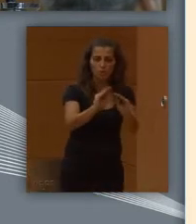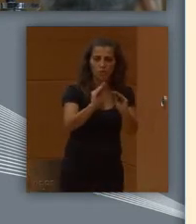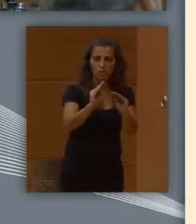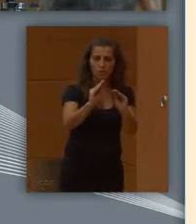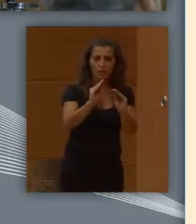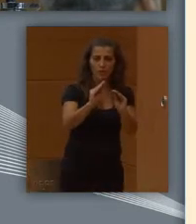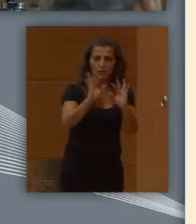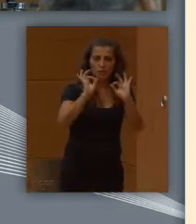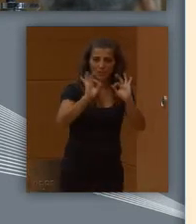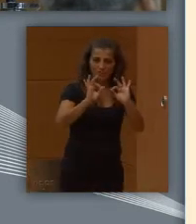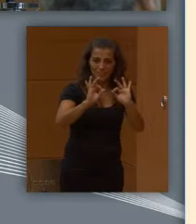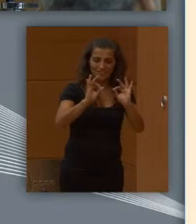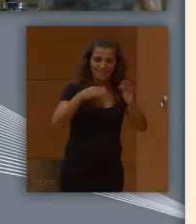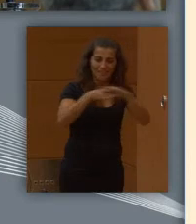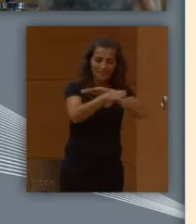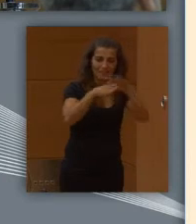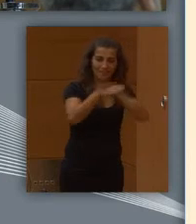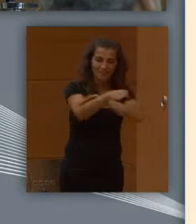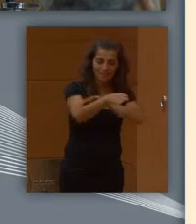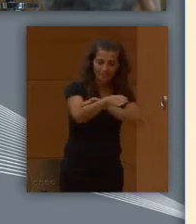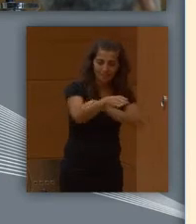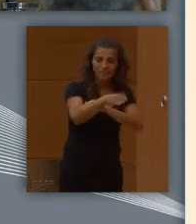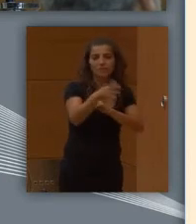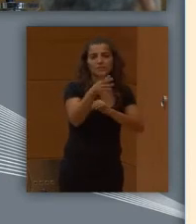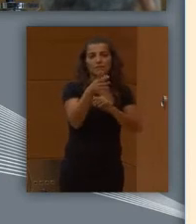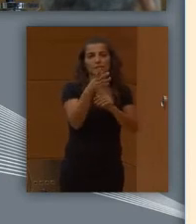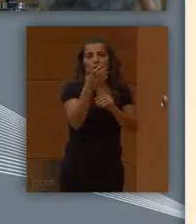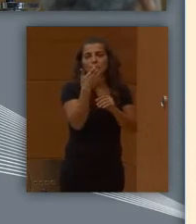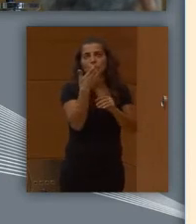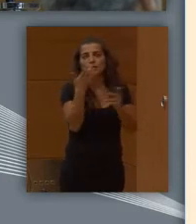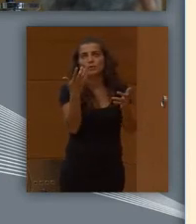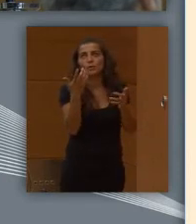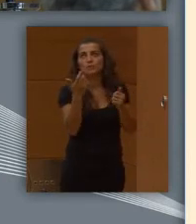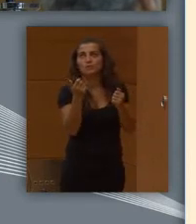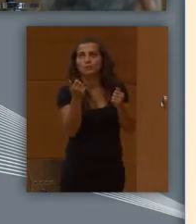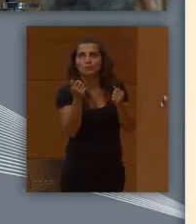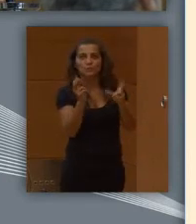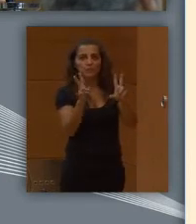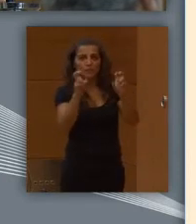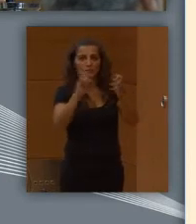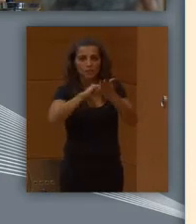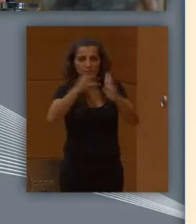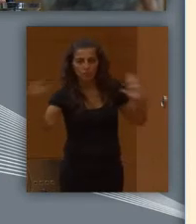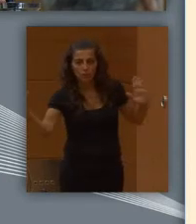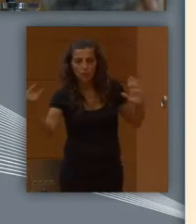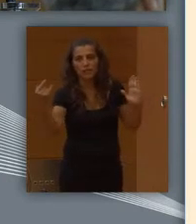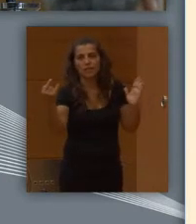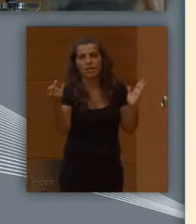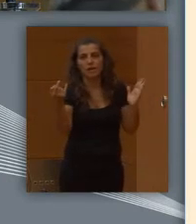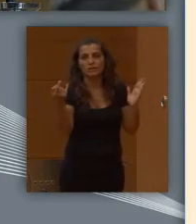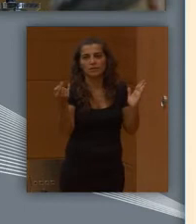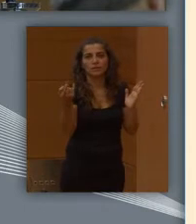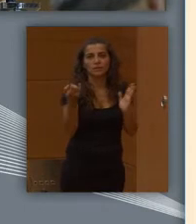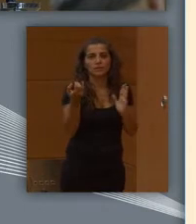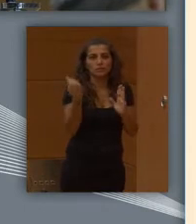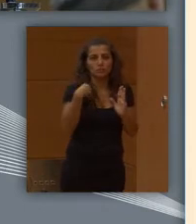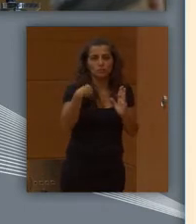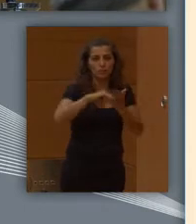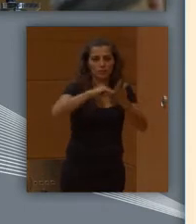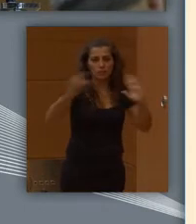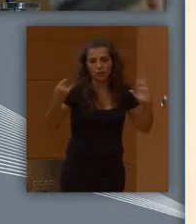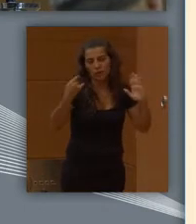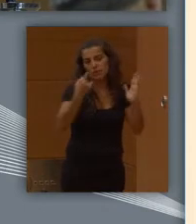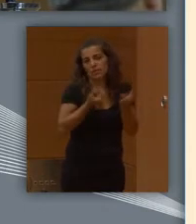del curricular en accesibilidad, pues a nivel, por ejemplo, en el campo de las tecnologías de la información y las comunicaciones, cómo se